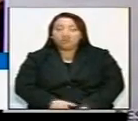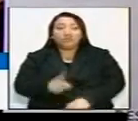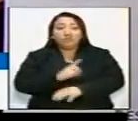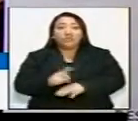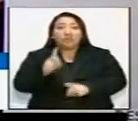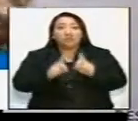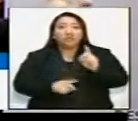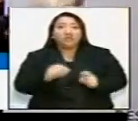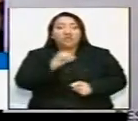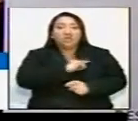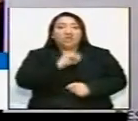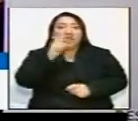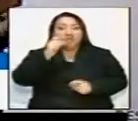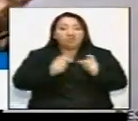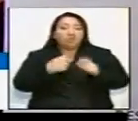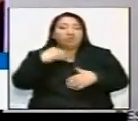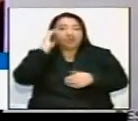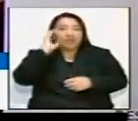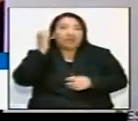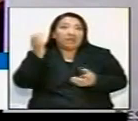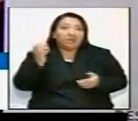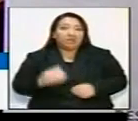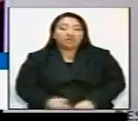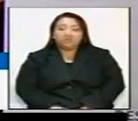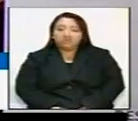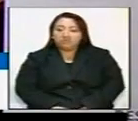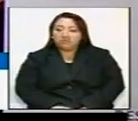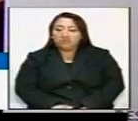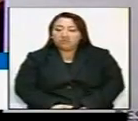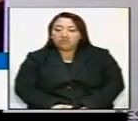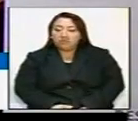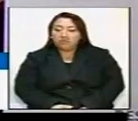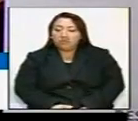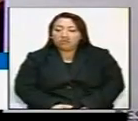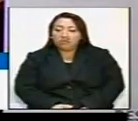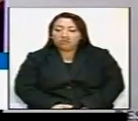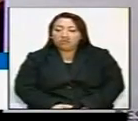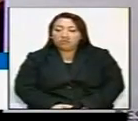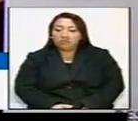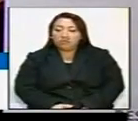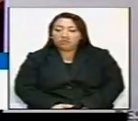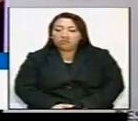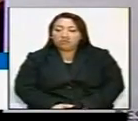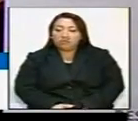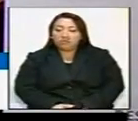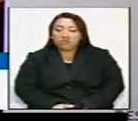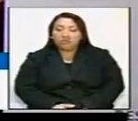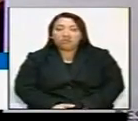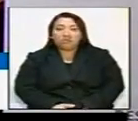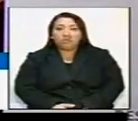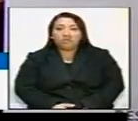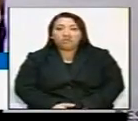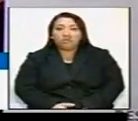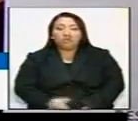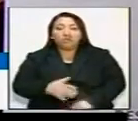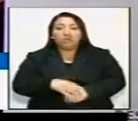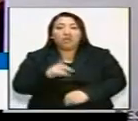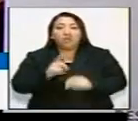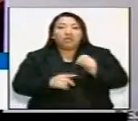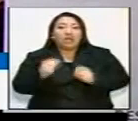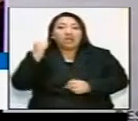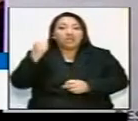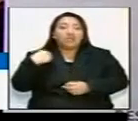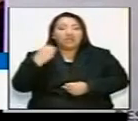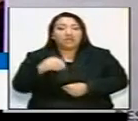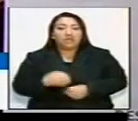podría creer y sobre las investigaciones que ellos hacían sobre ciertas reformas y las ganancias de